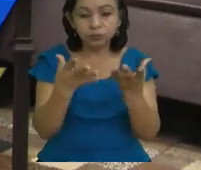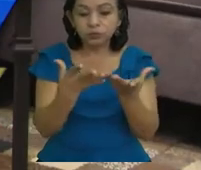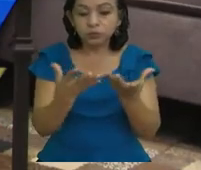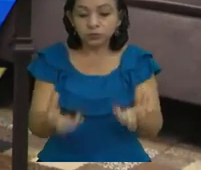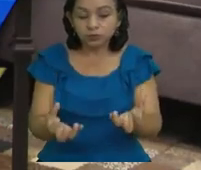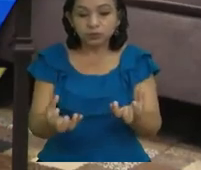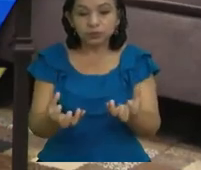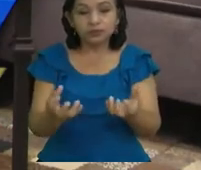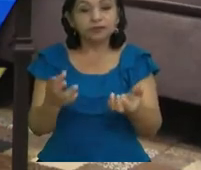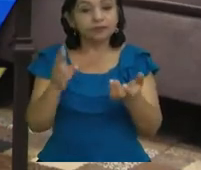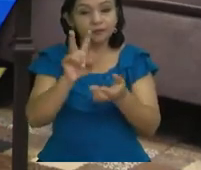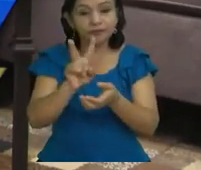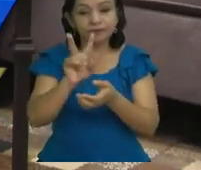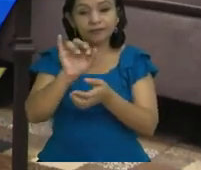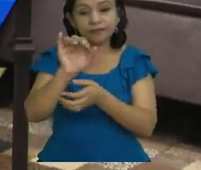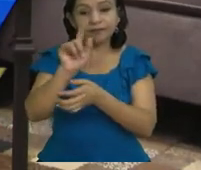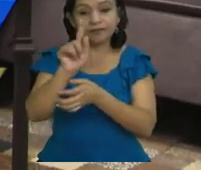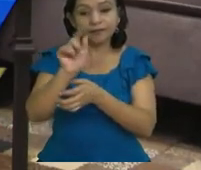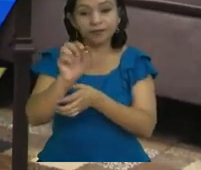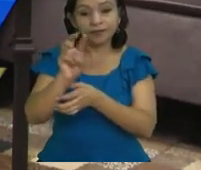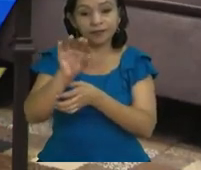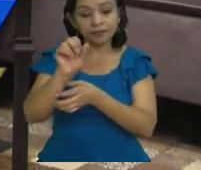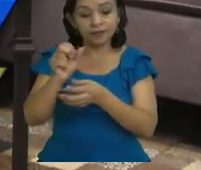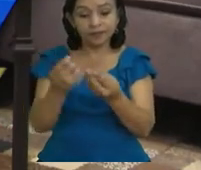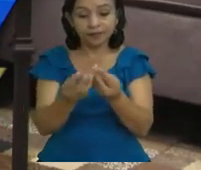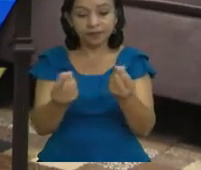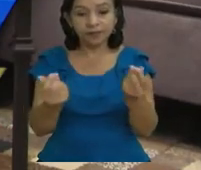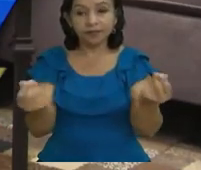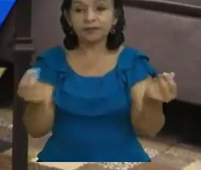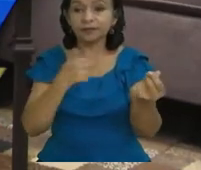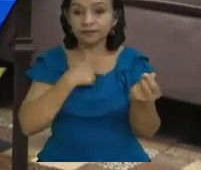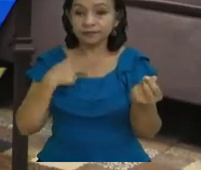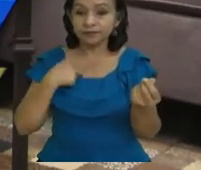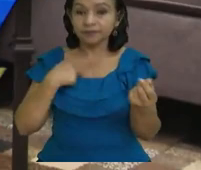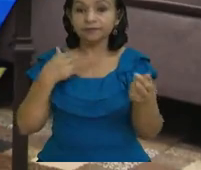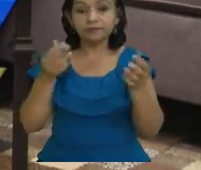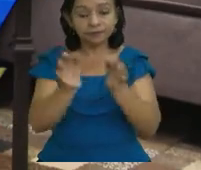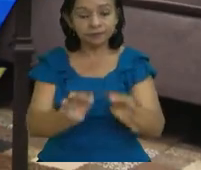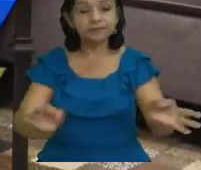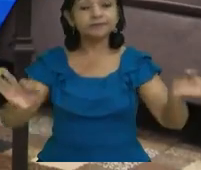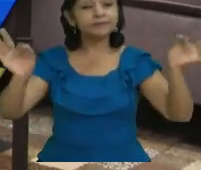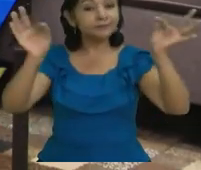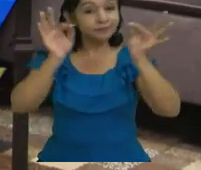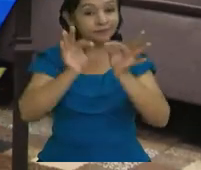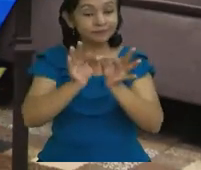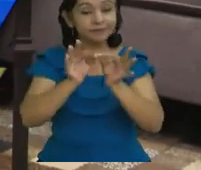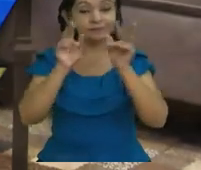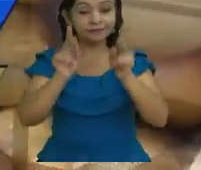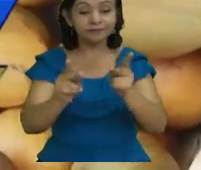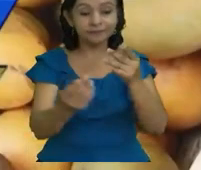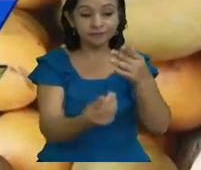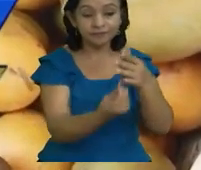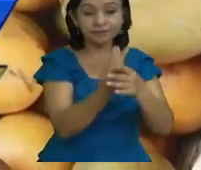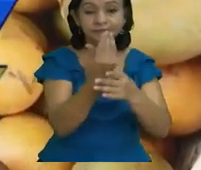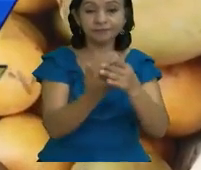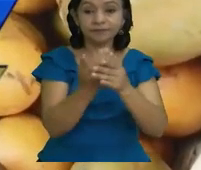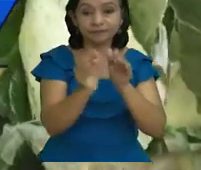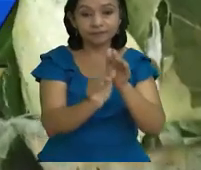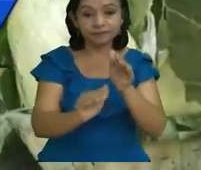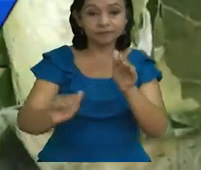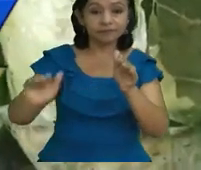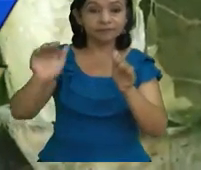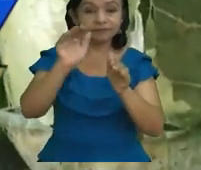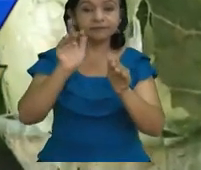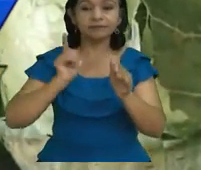de nutrientes, y que viene a disminuir los costos de producción, que es un elemento importantísimo en los productores. Okay. El mayor incremento de